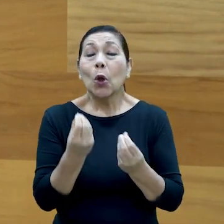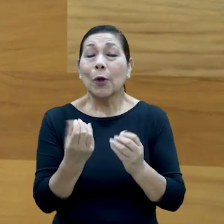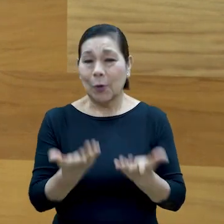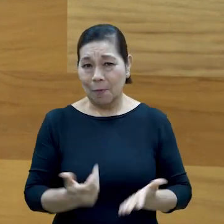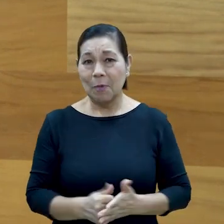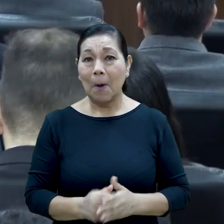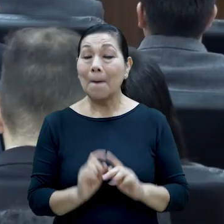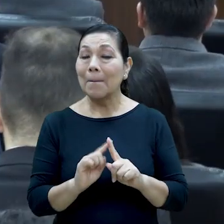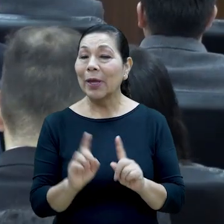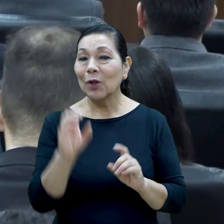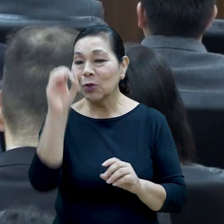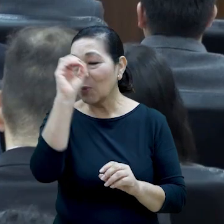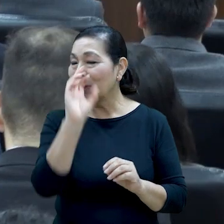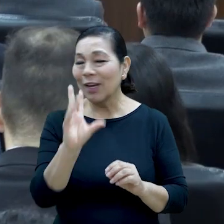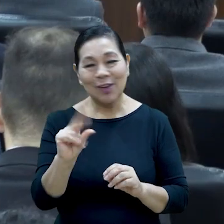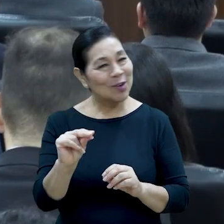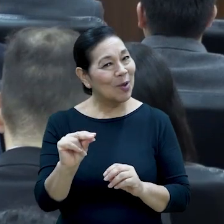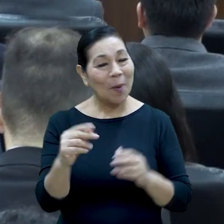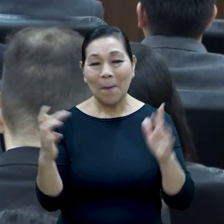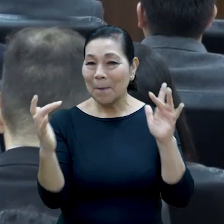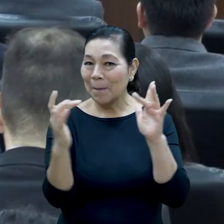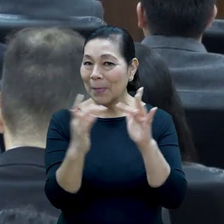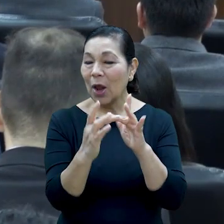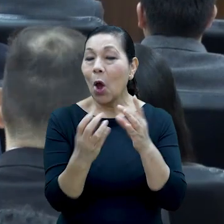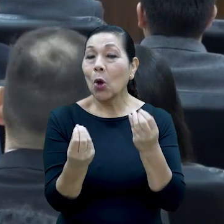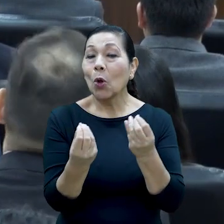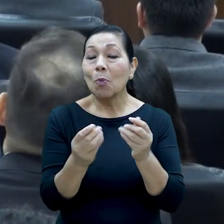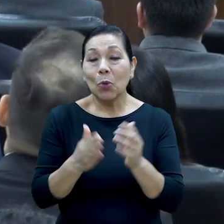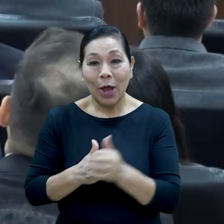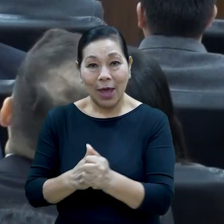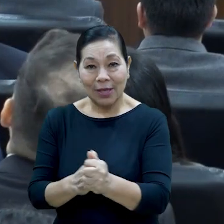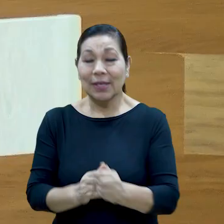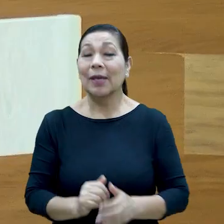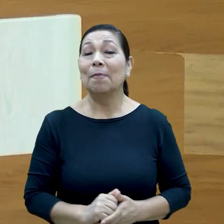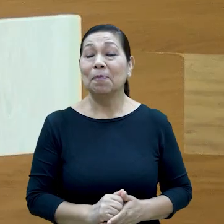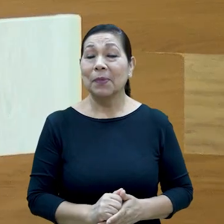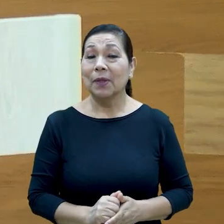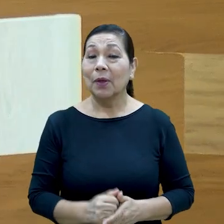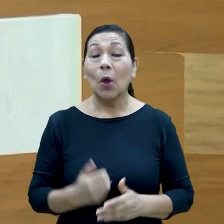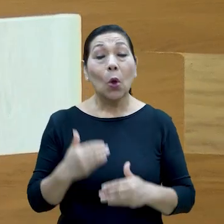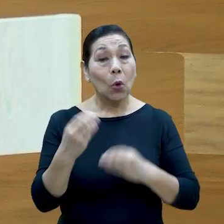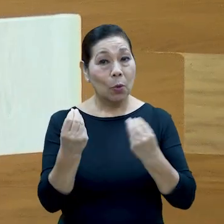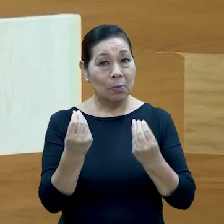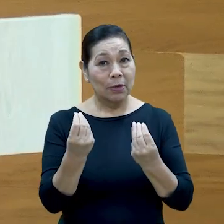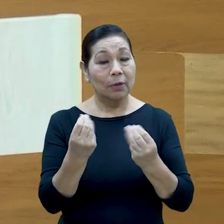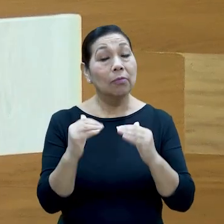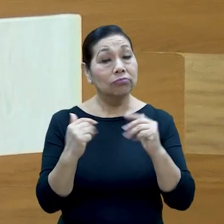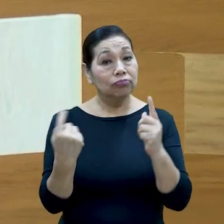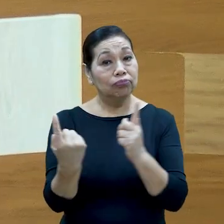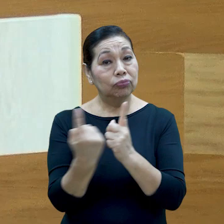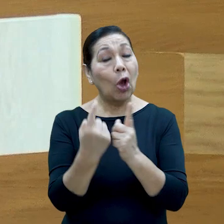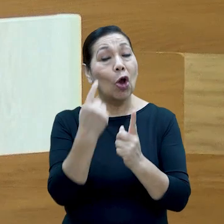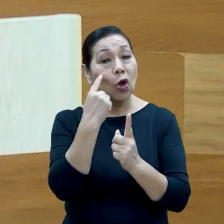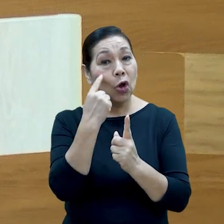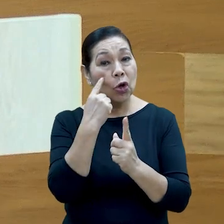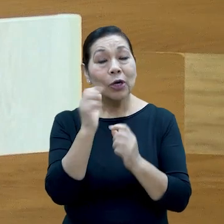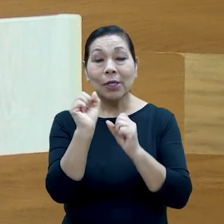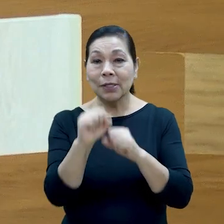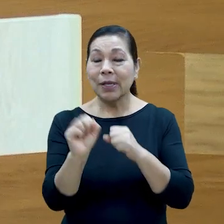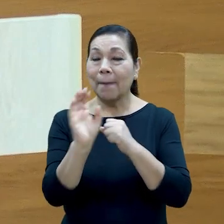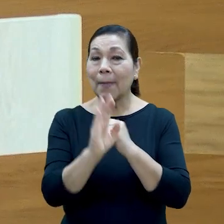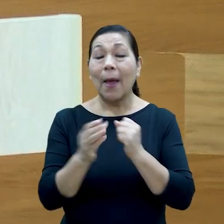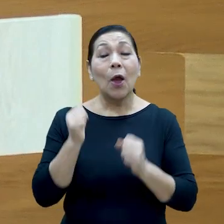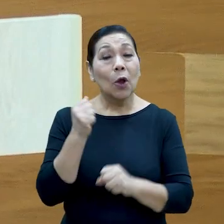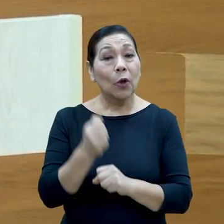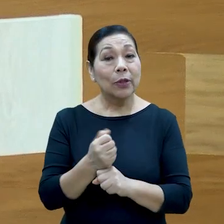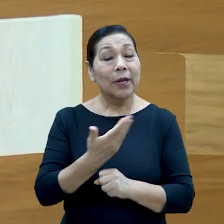interpretación constitucional, pero esa opinión no se considera vinculante sino como una guía. Agregó que la Corte como tribunal de apelación conoce los